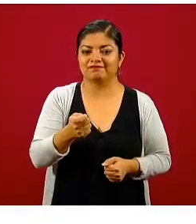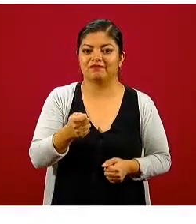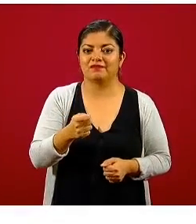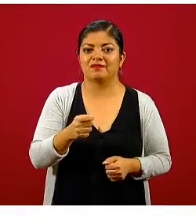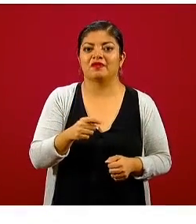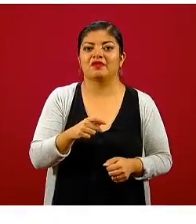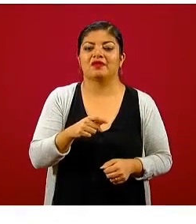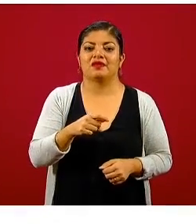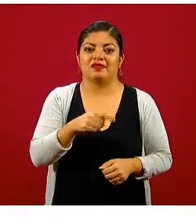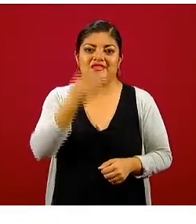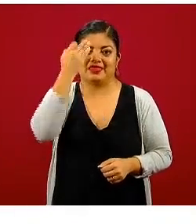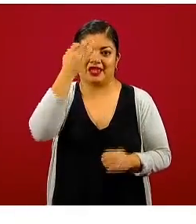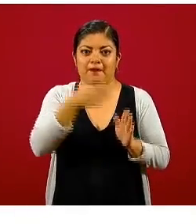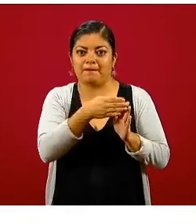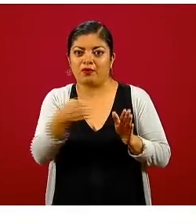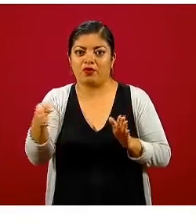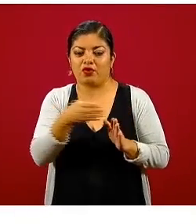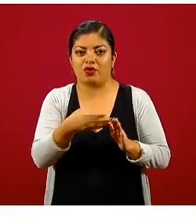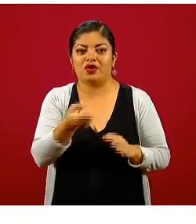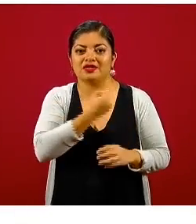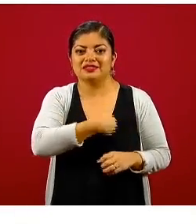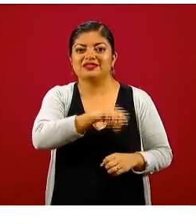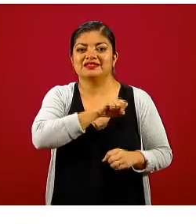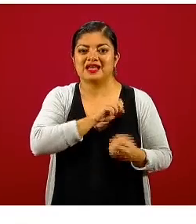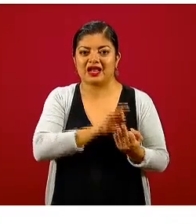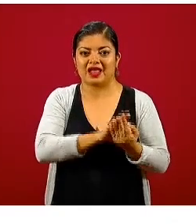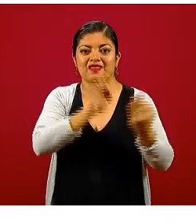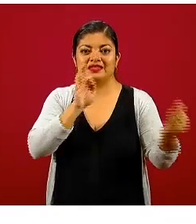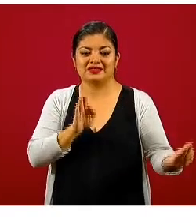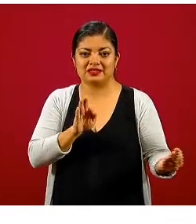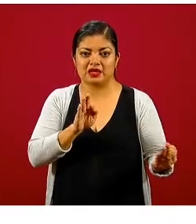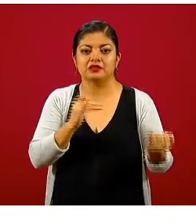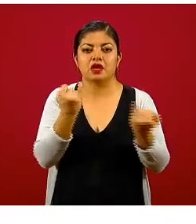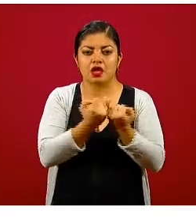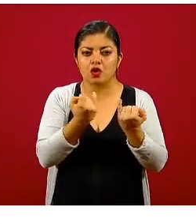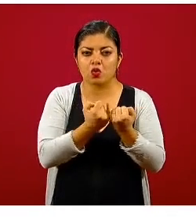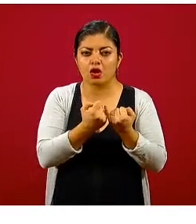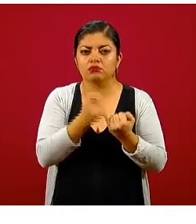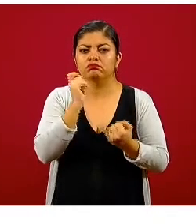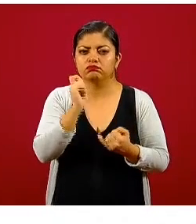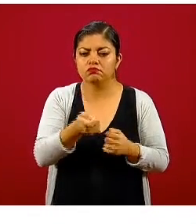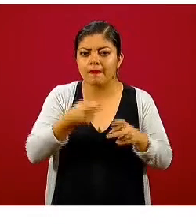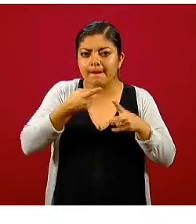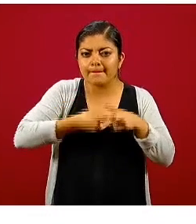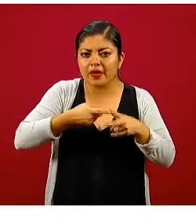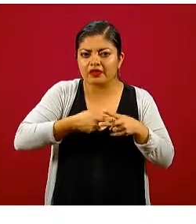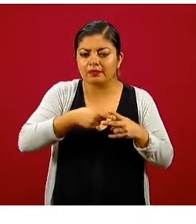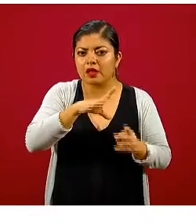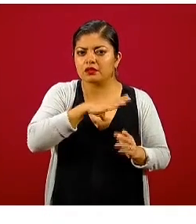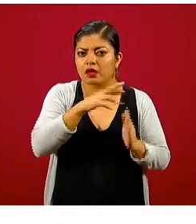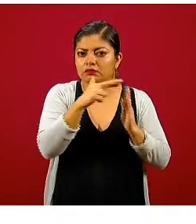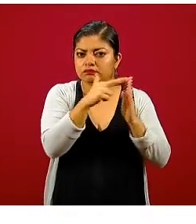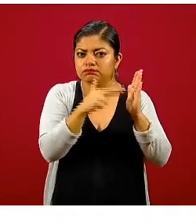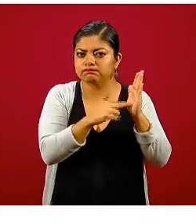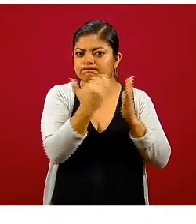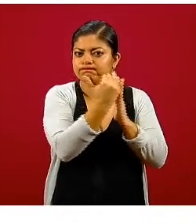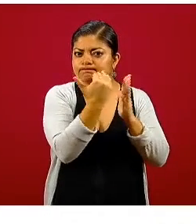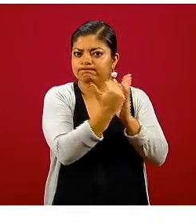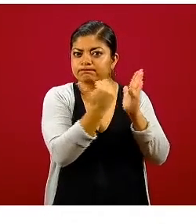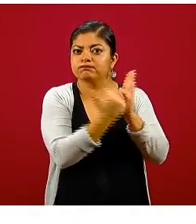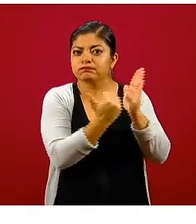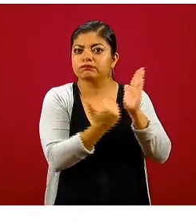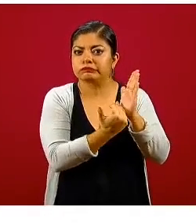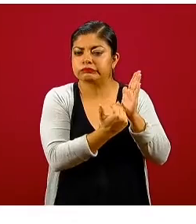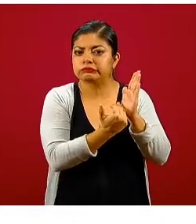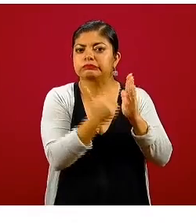Jornada Nacional de Sana Distancia, y de un modelo matemático que sigue unas reglas básicas